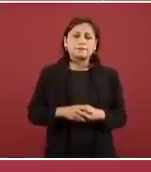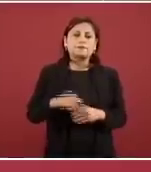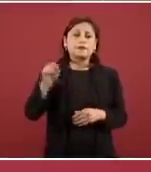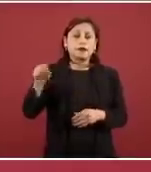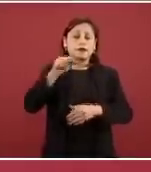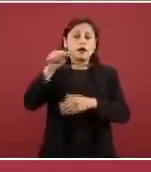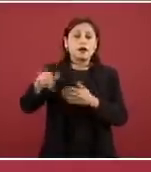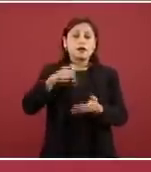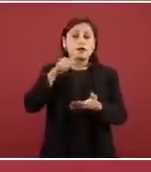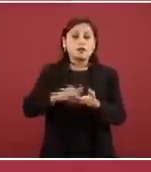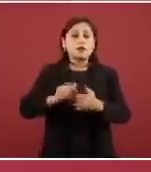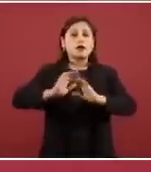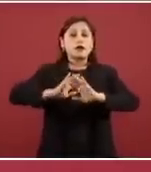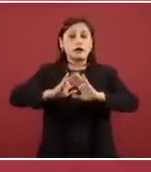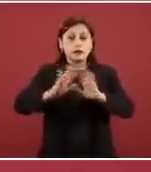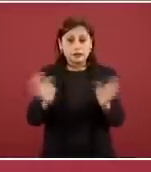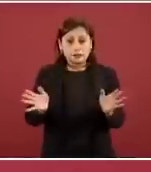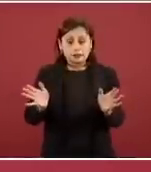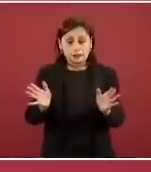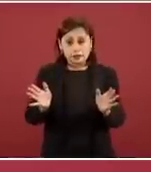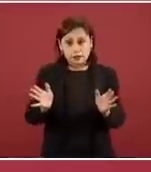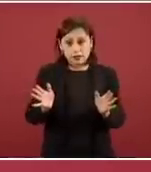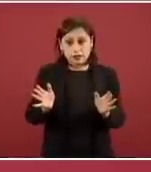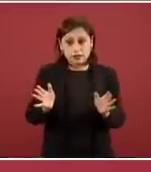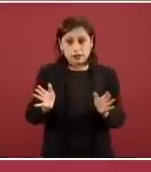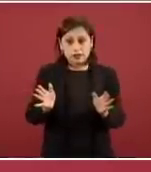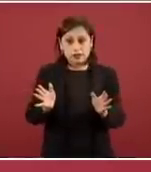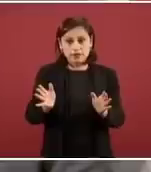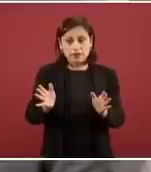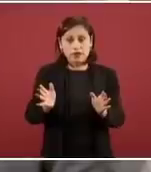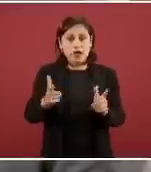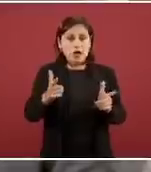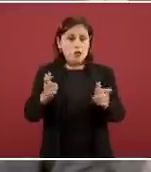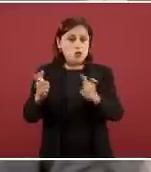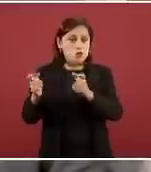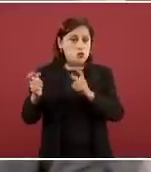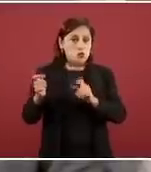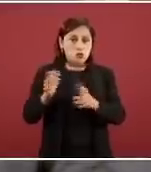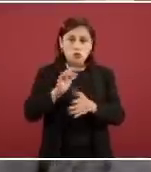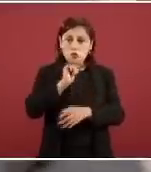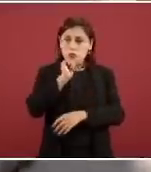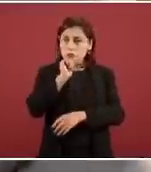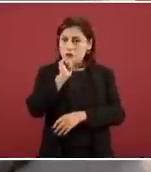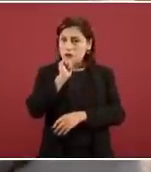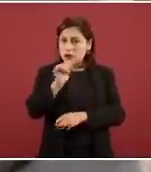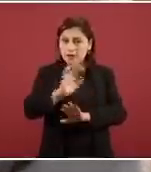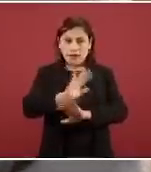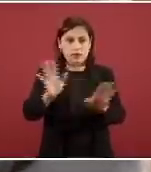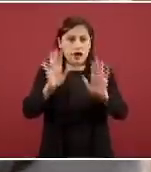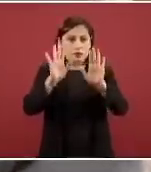de escucharse los disparos, que se había